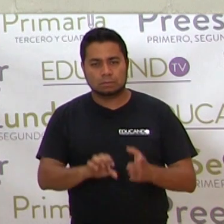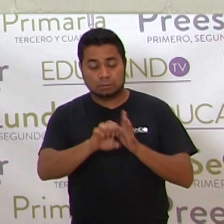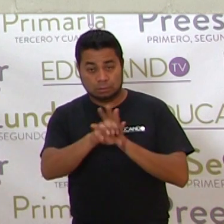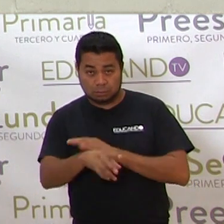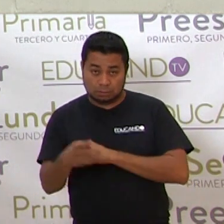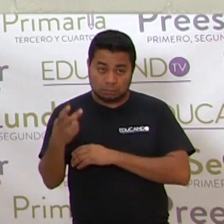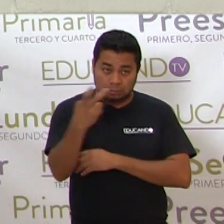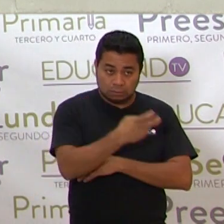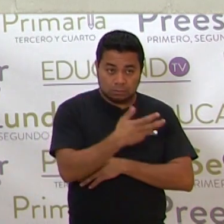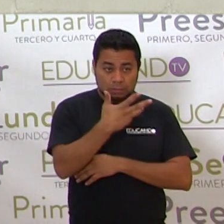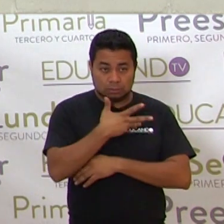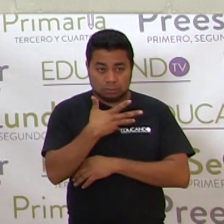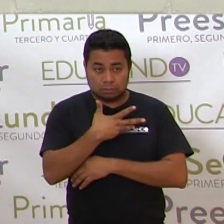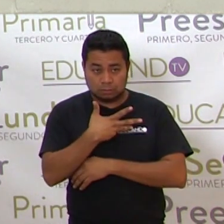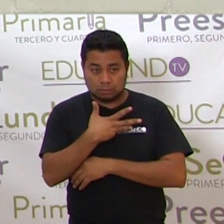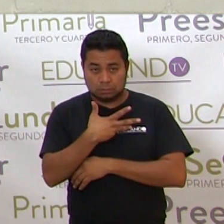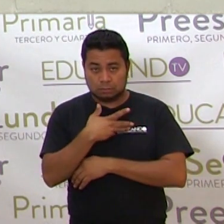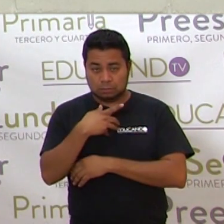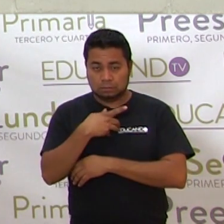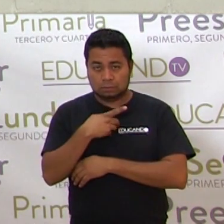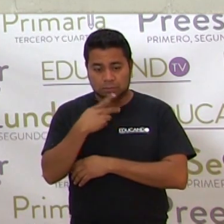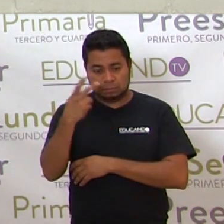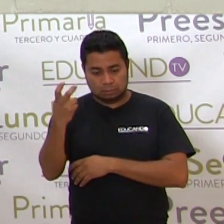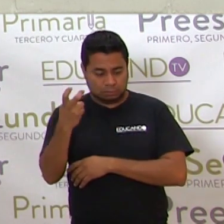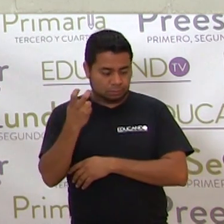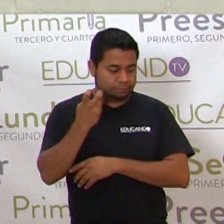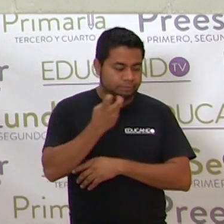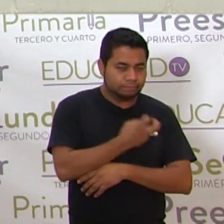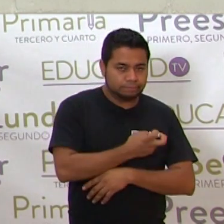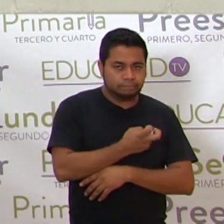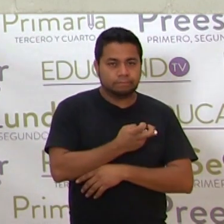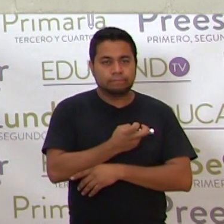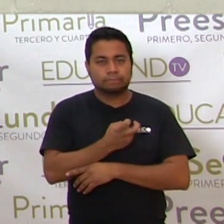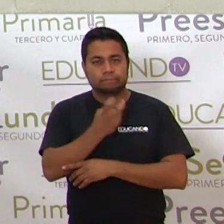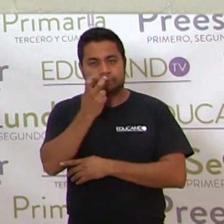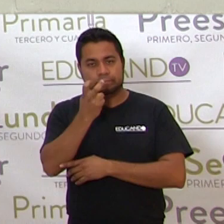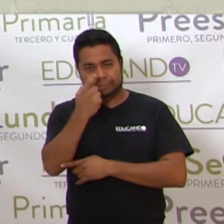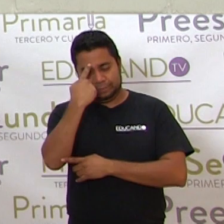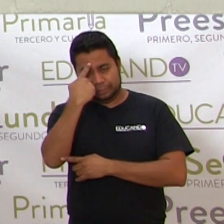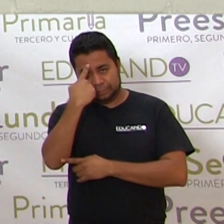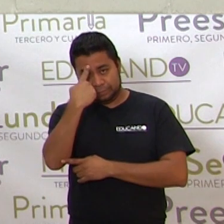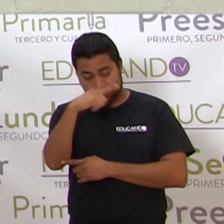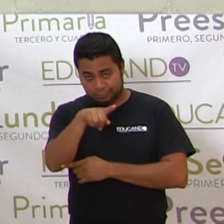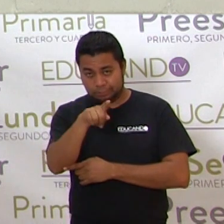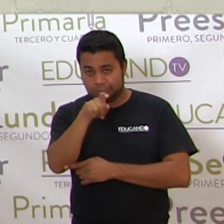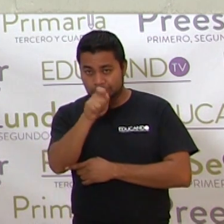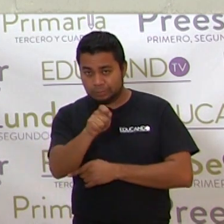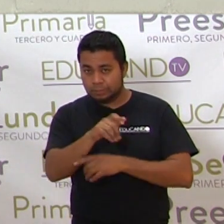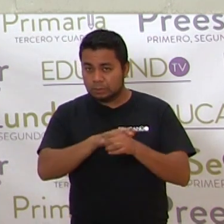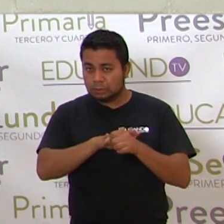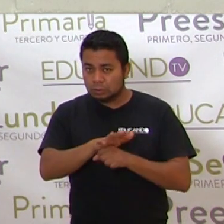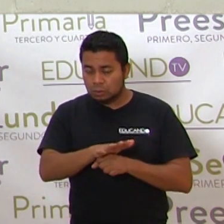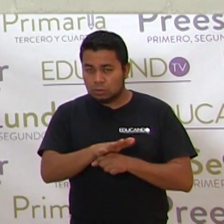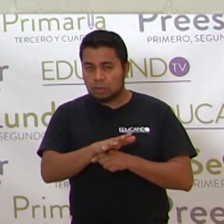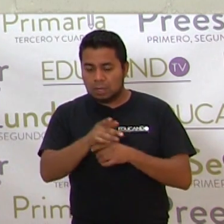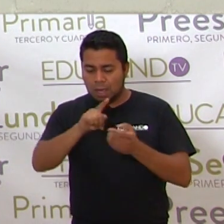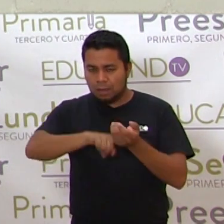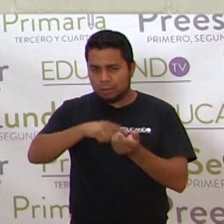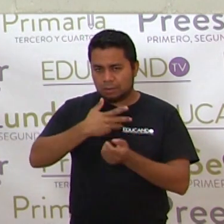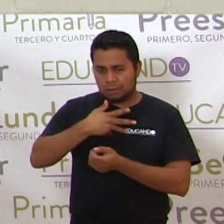que tenemos acá es lo que nos hace referencia a lo que son los